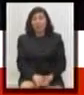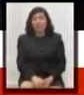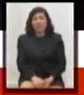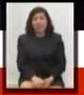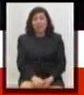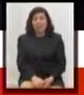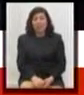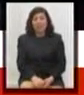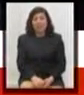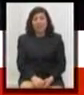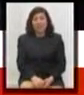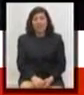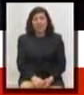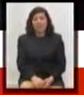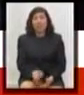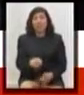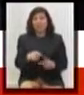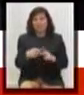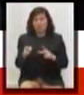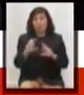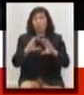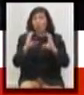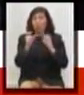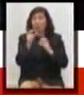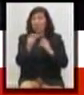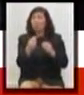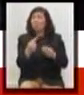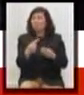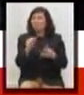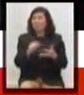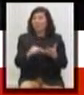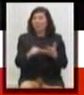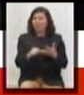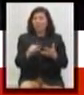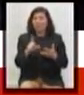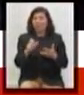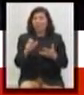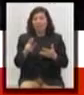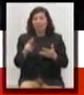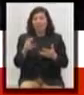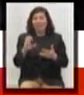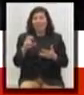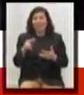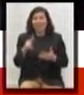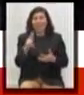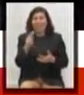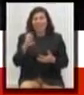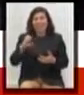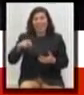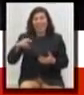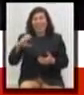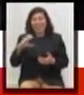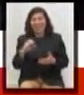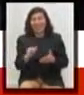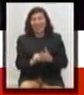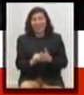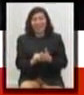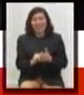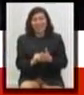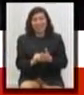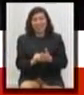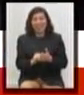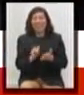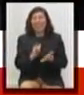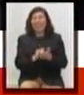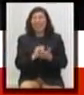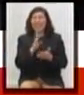televisión donde salió un congresista diciendo varias veces la RENIEC, la RENIEC y la RENIEC. Y quisiera saber